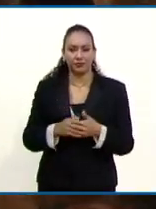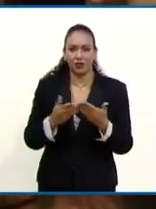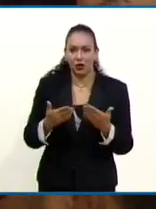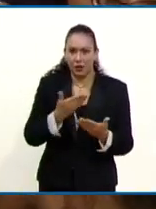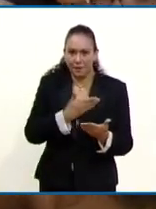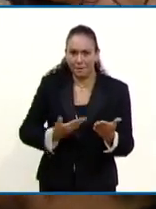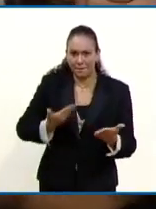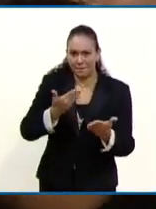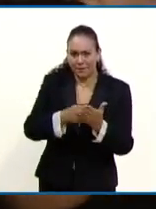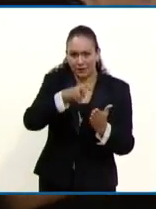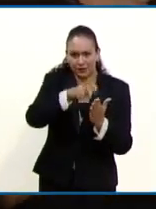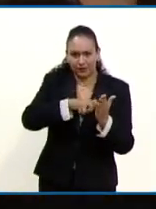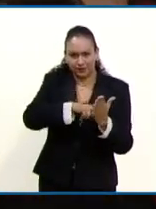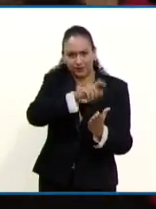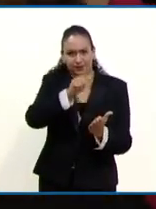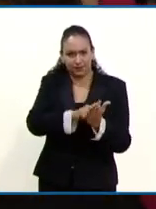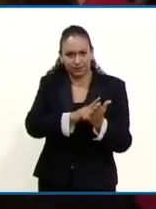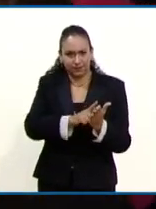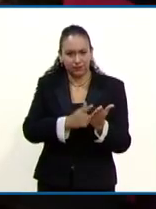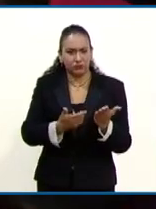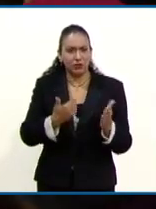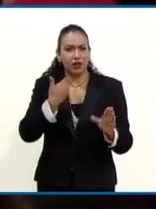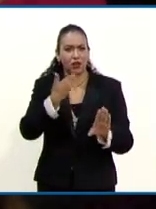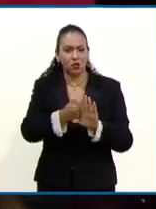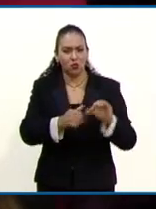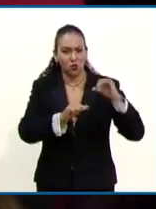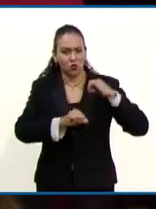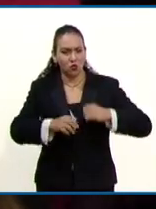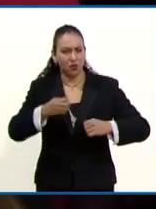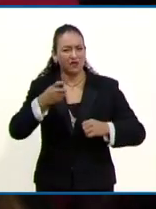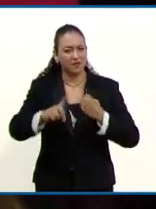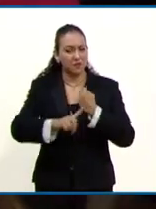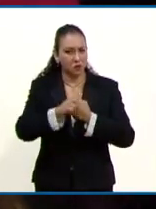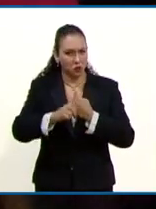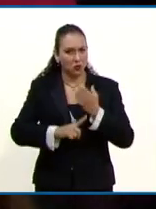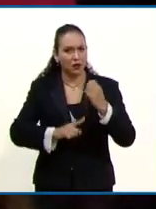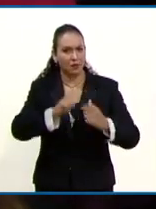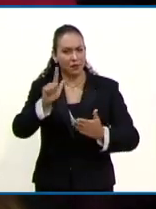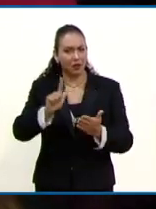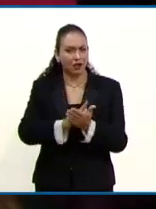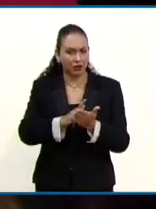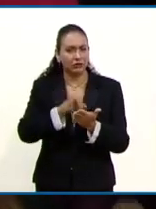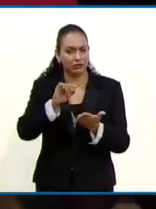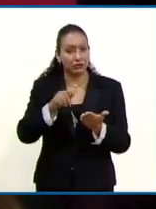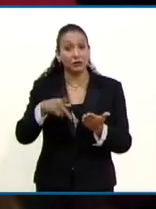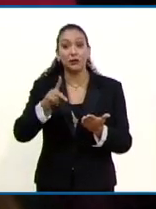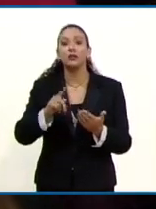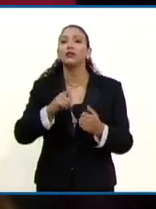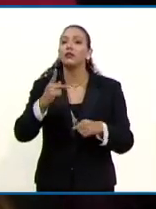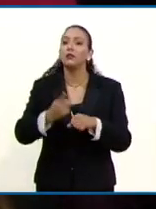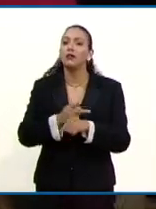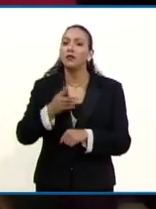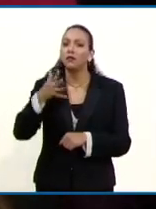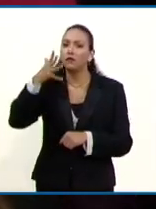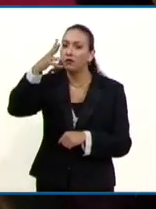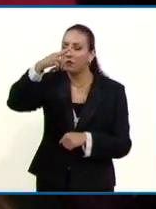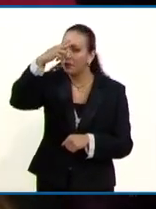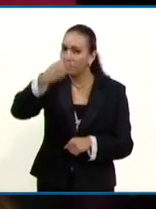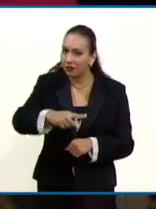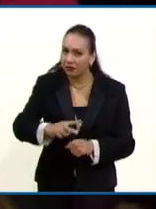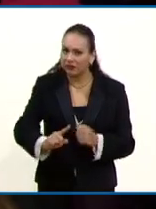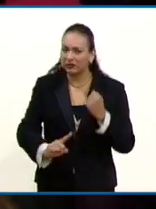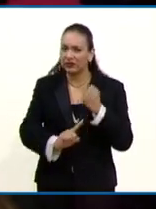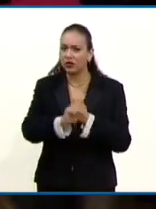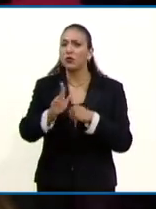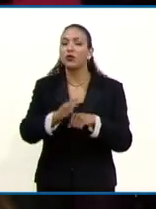el titular del Ejecutivo Federal no solo amenaza a la justicia, sino también a la estabilidad misma de nuestra nación, porque sin